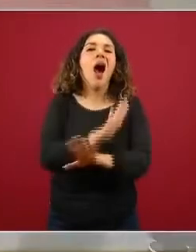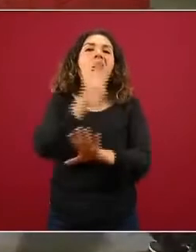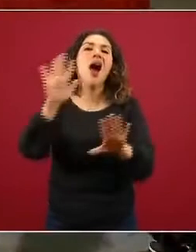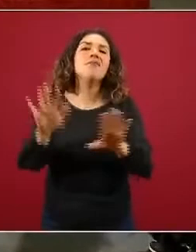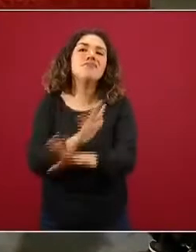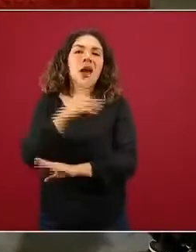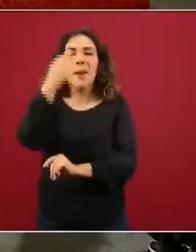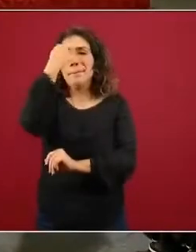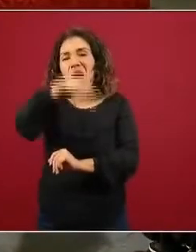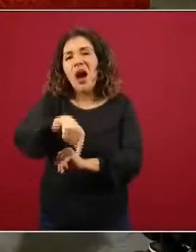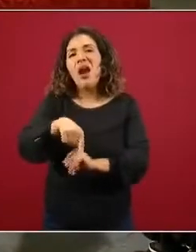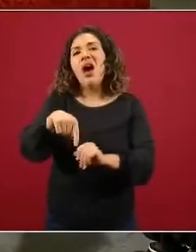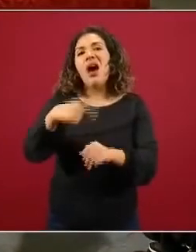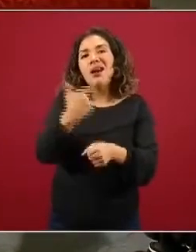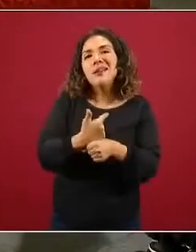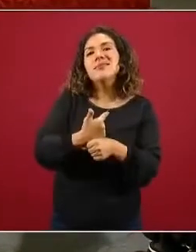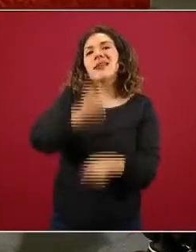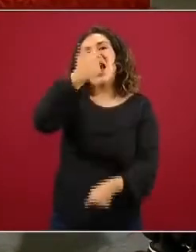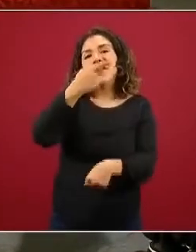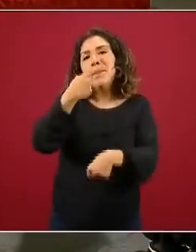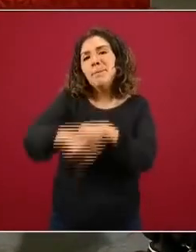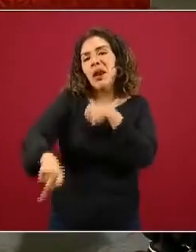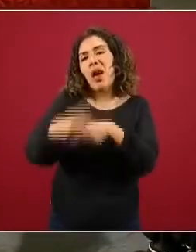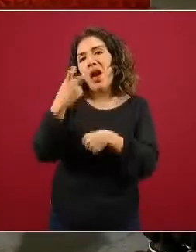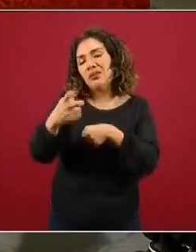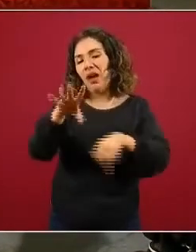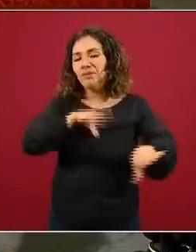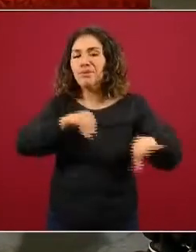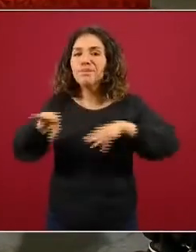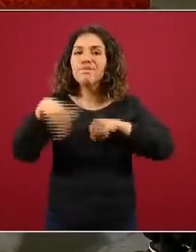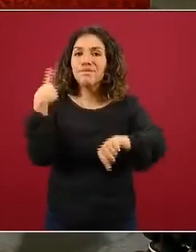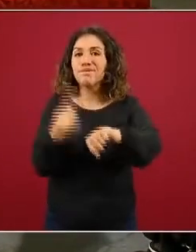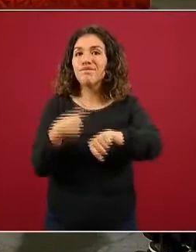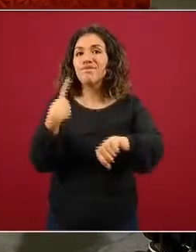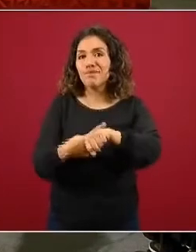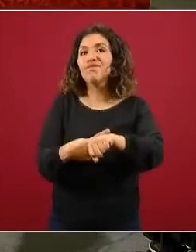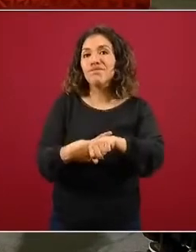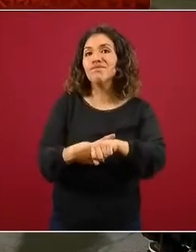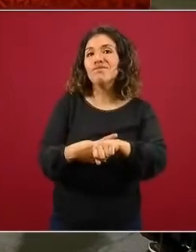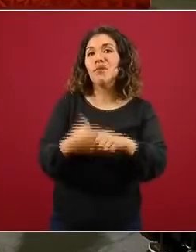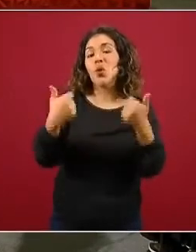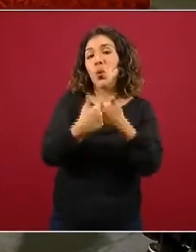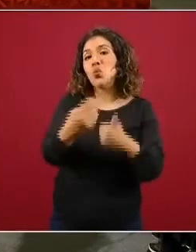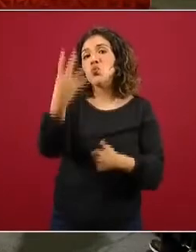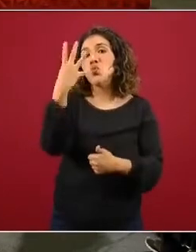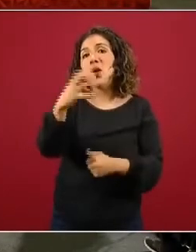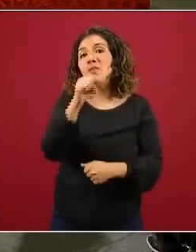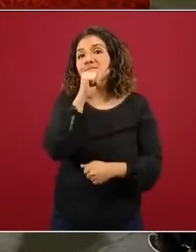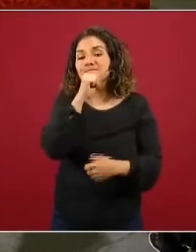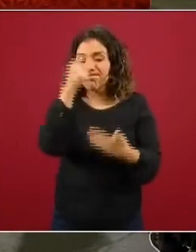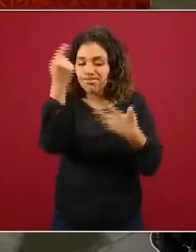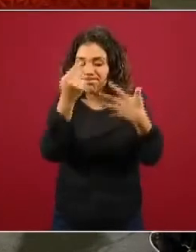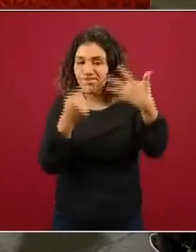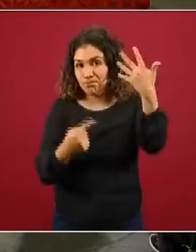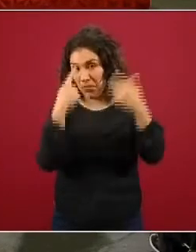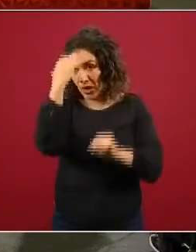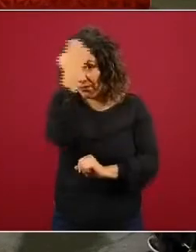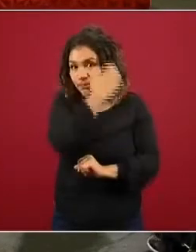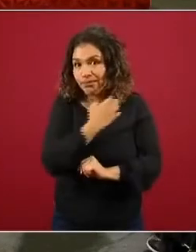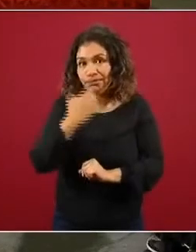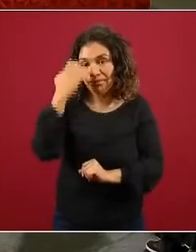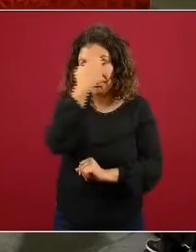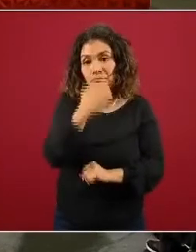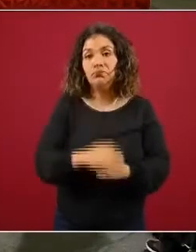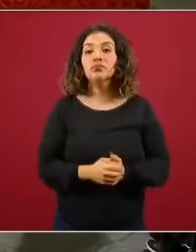en el riesgo epidémico que los cuatro indicadores pretenden evaluar para la población.